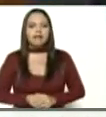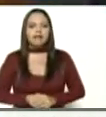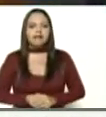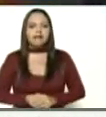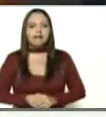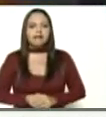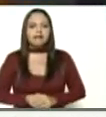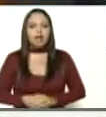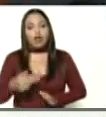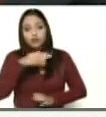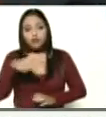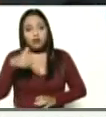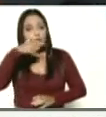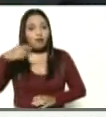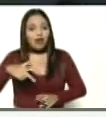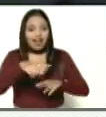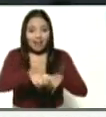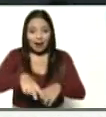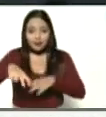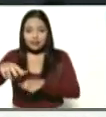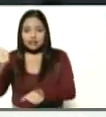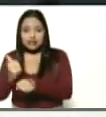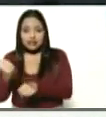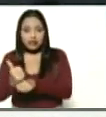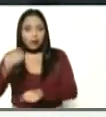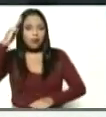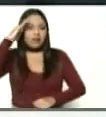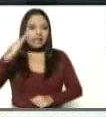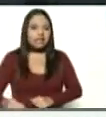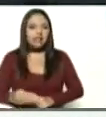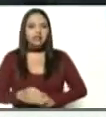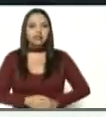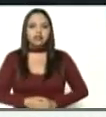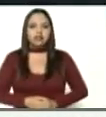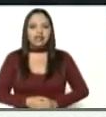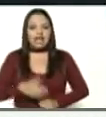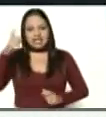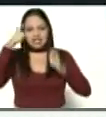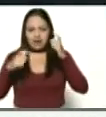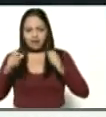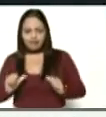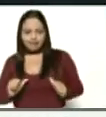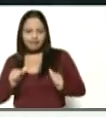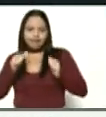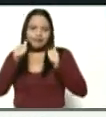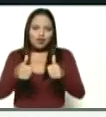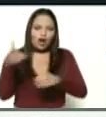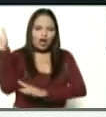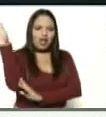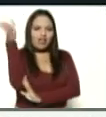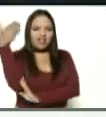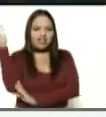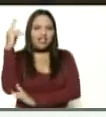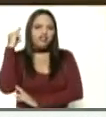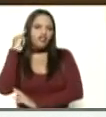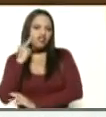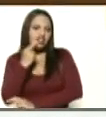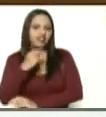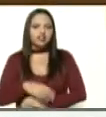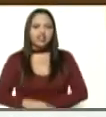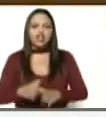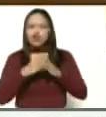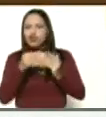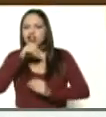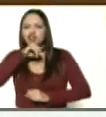nuestro pueblo campesino, nuestro pueblo militar, emergió con las banderas de Bolívar y de toda